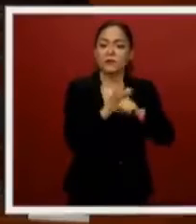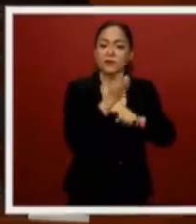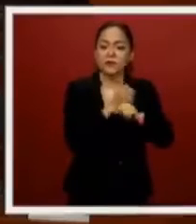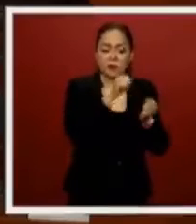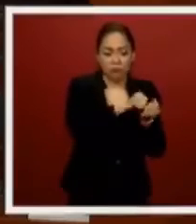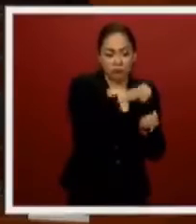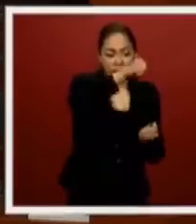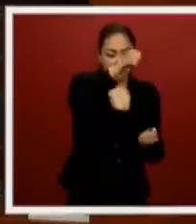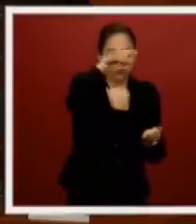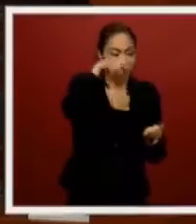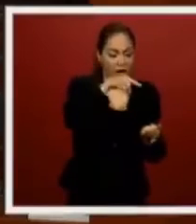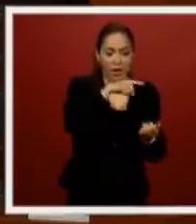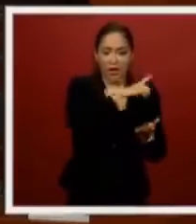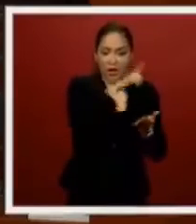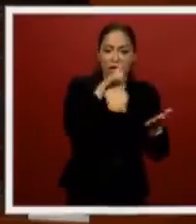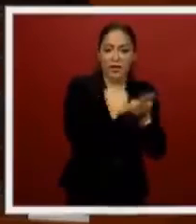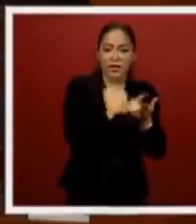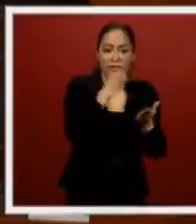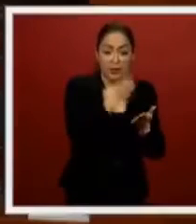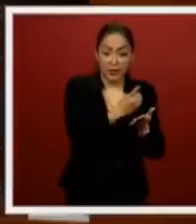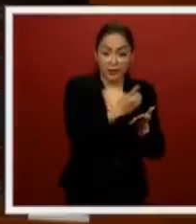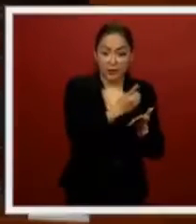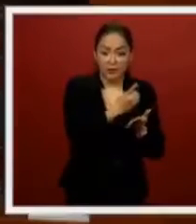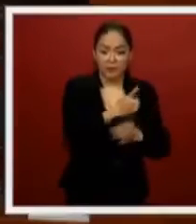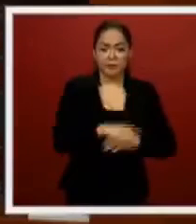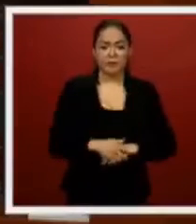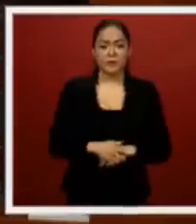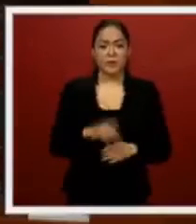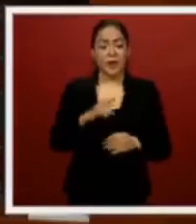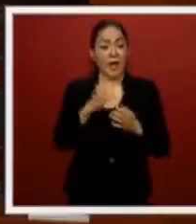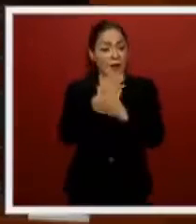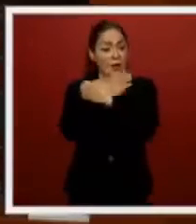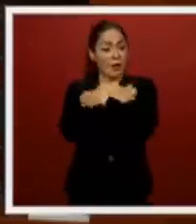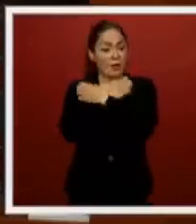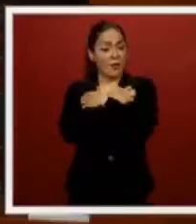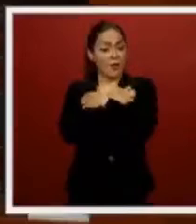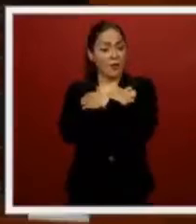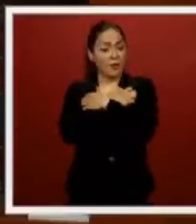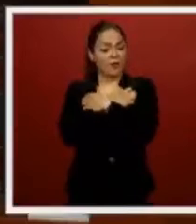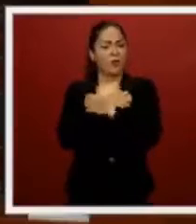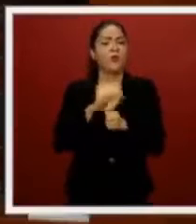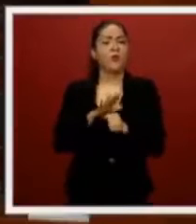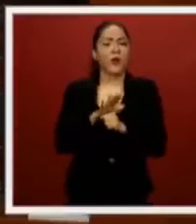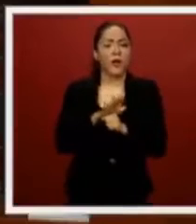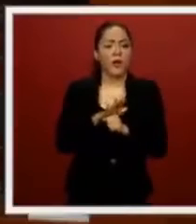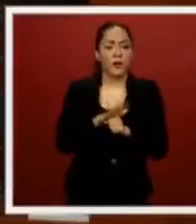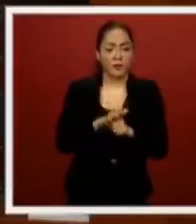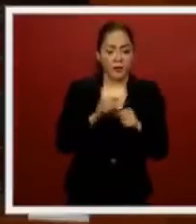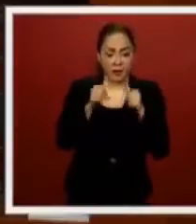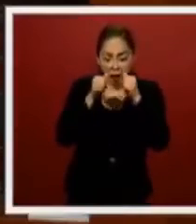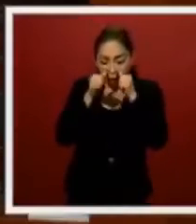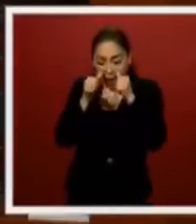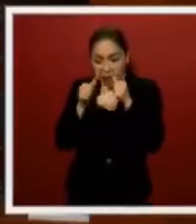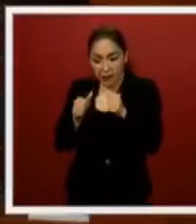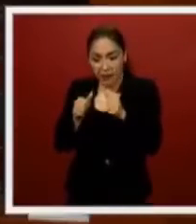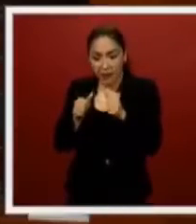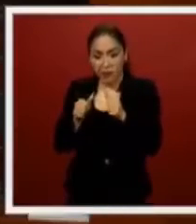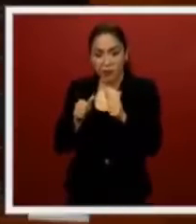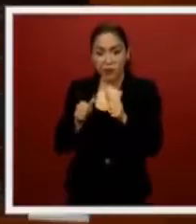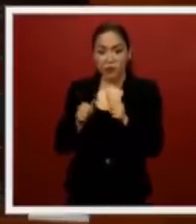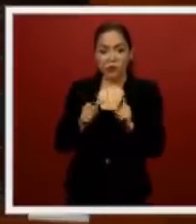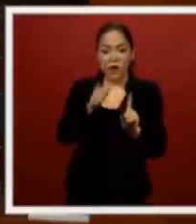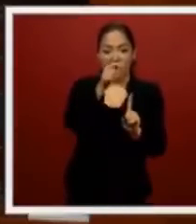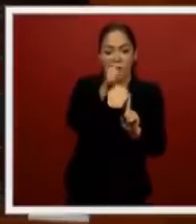constitucional. Dice que la educación debe estar orientada a formar todas